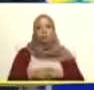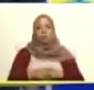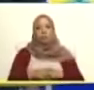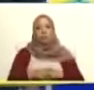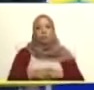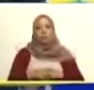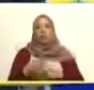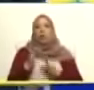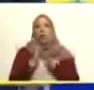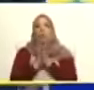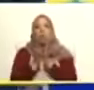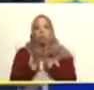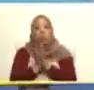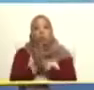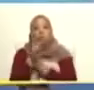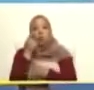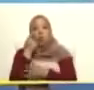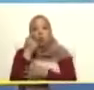Mosca,